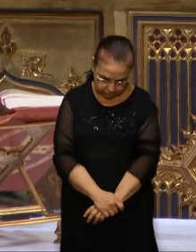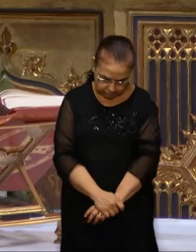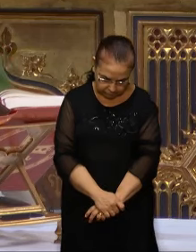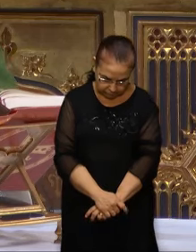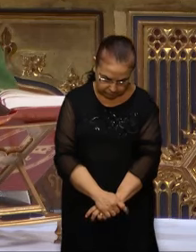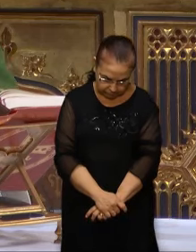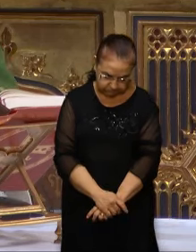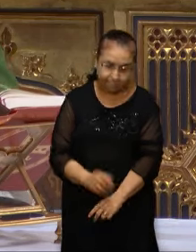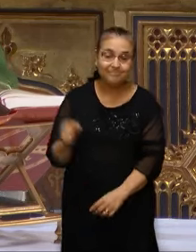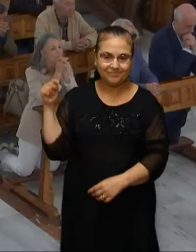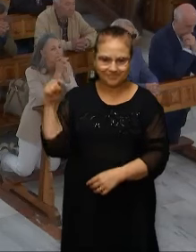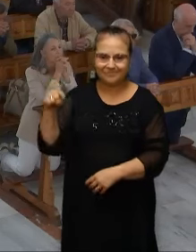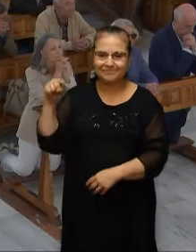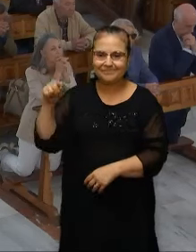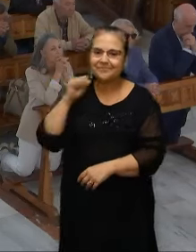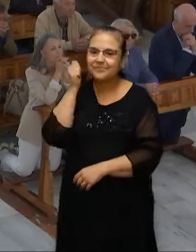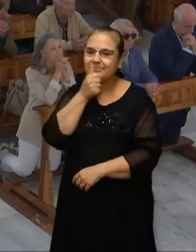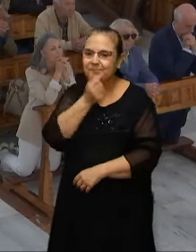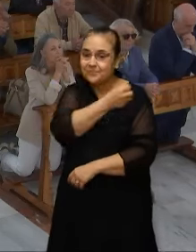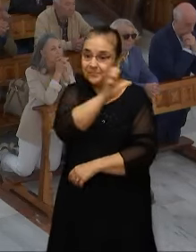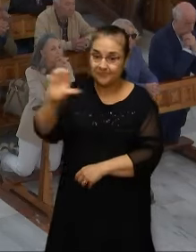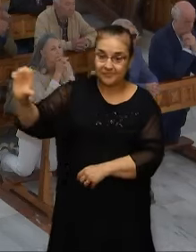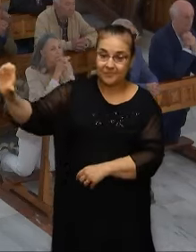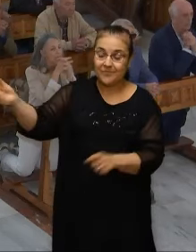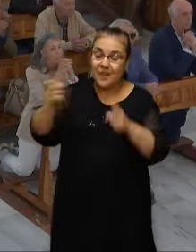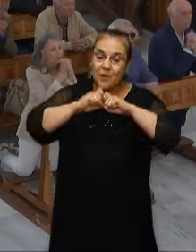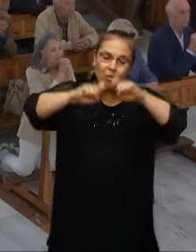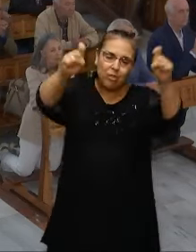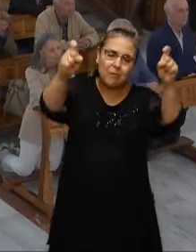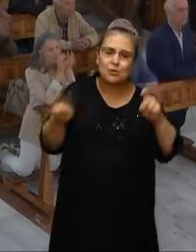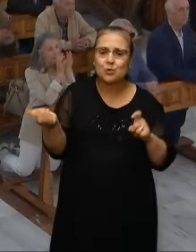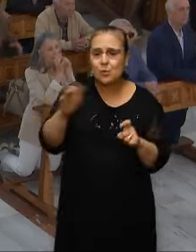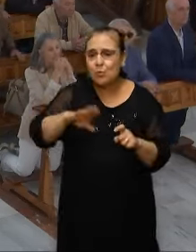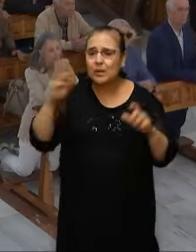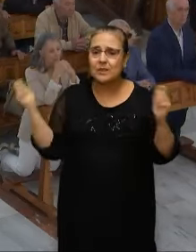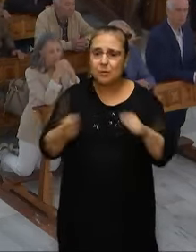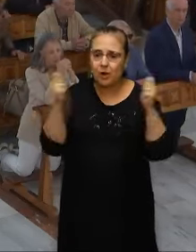mía Este es el misterio de la